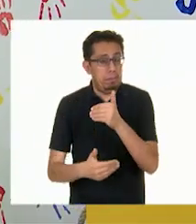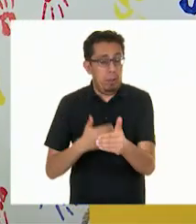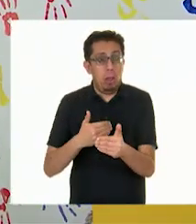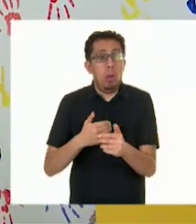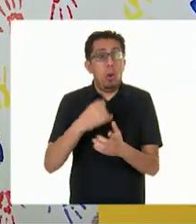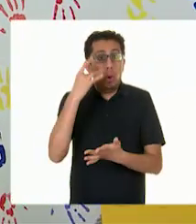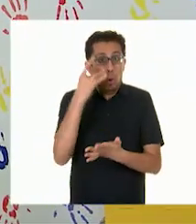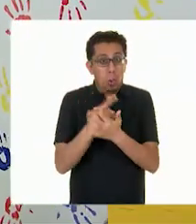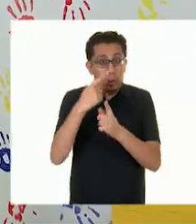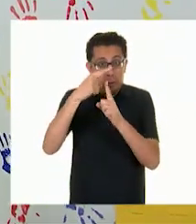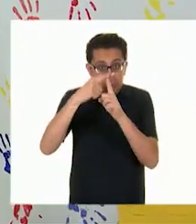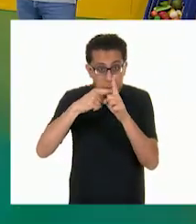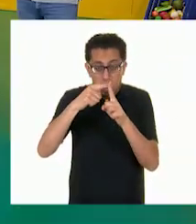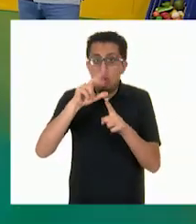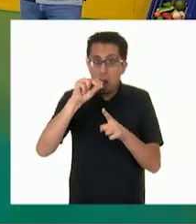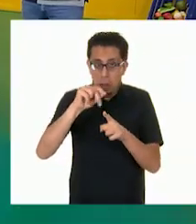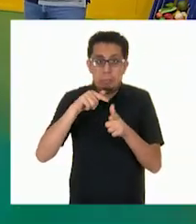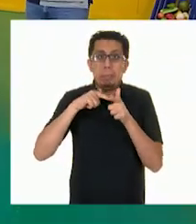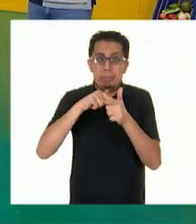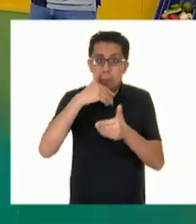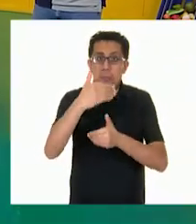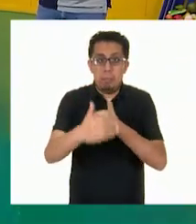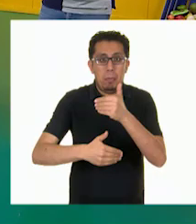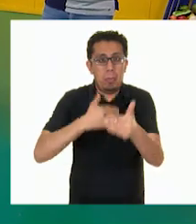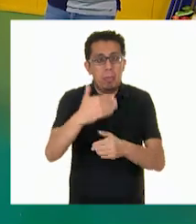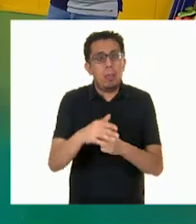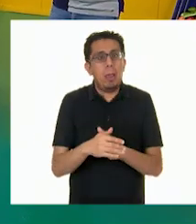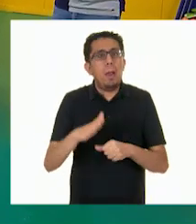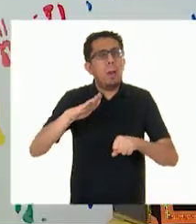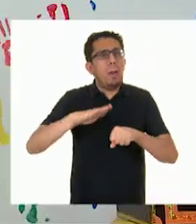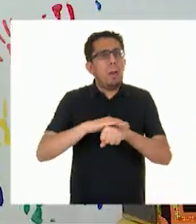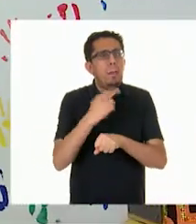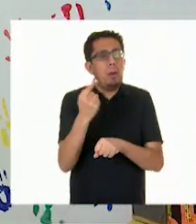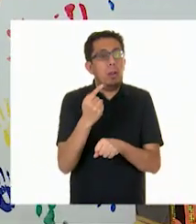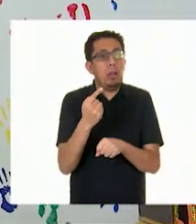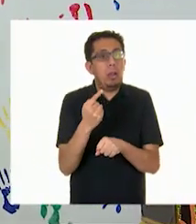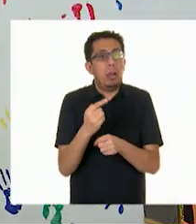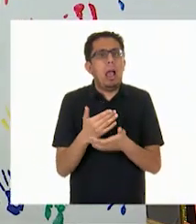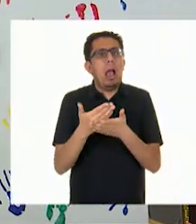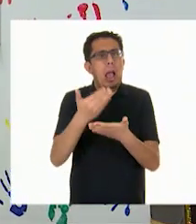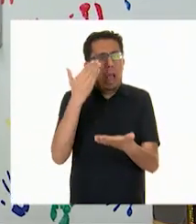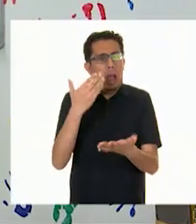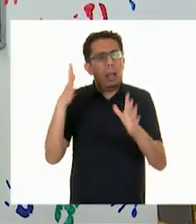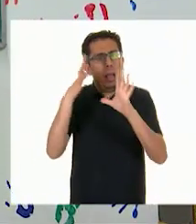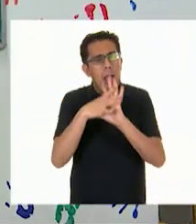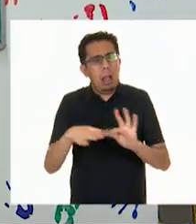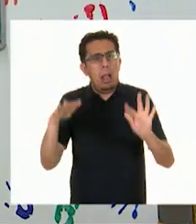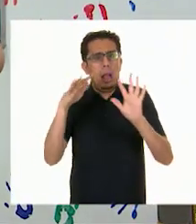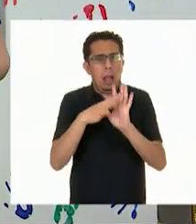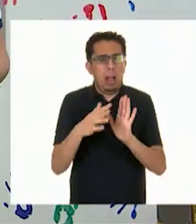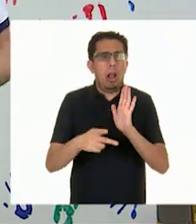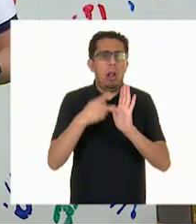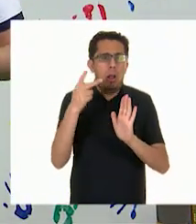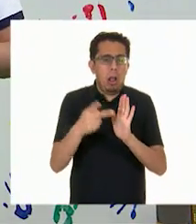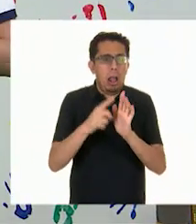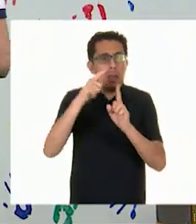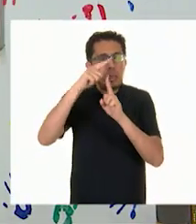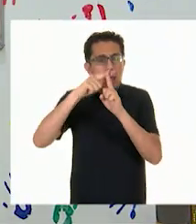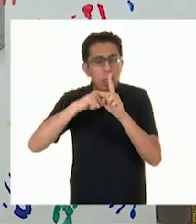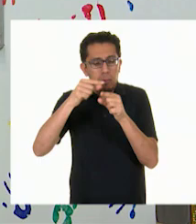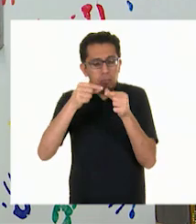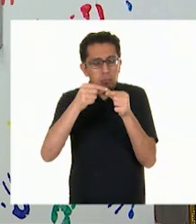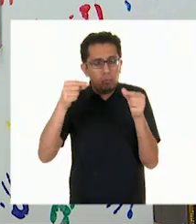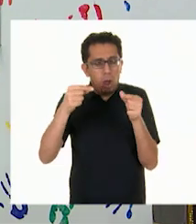mercurio? Más allá del termómetro de mercurio. Porque hemos estado hablando acerca de los termómetros, cómo se ocupan, qué es